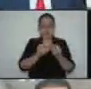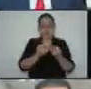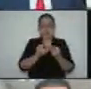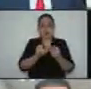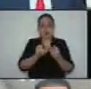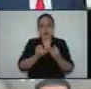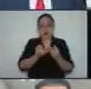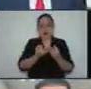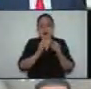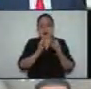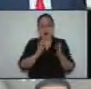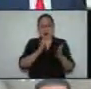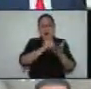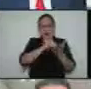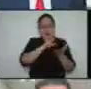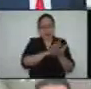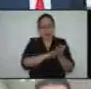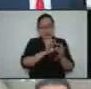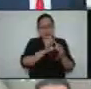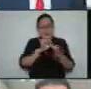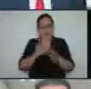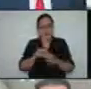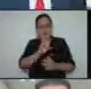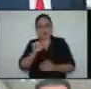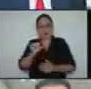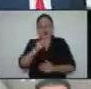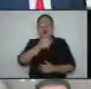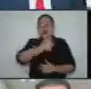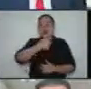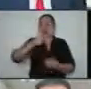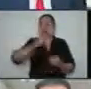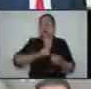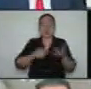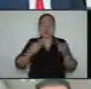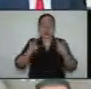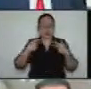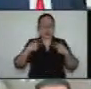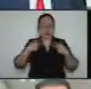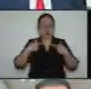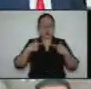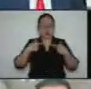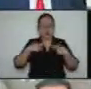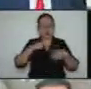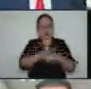el establecimiento de las particularidades de la promoción personalizada